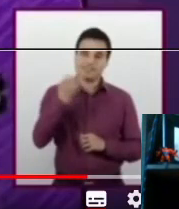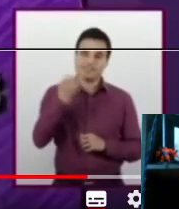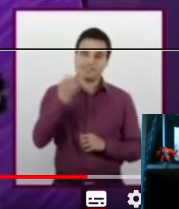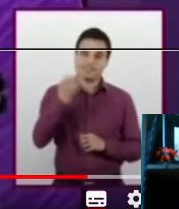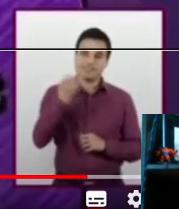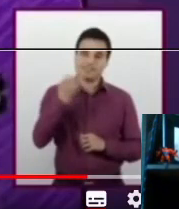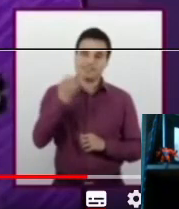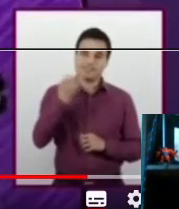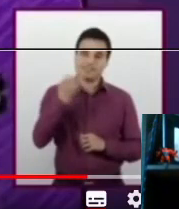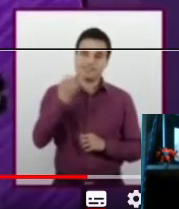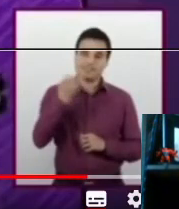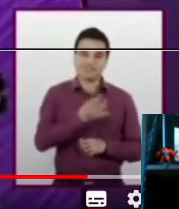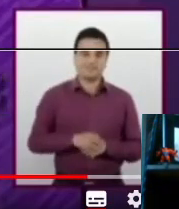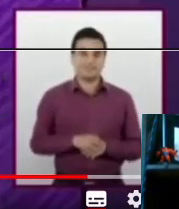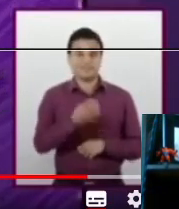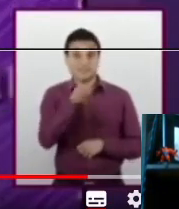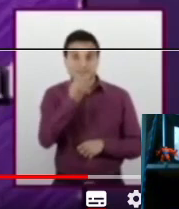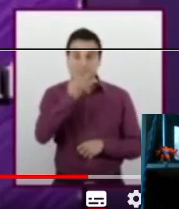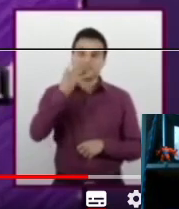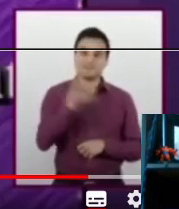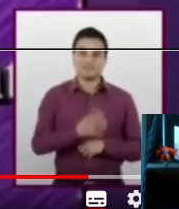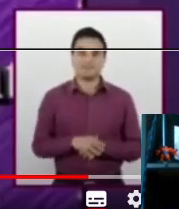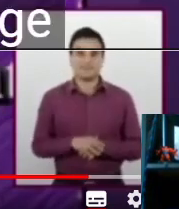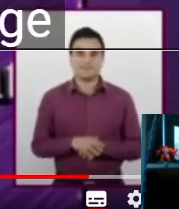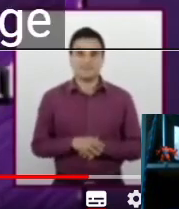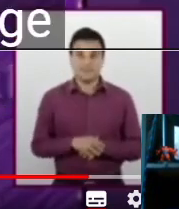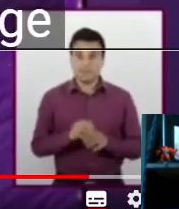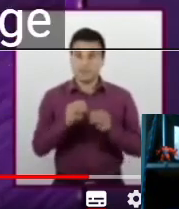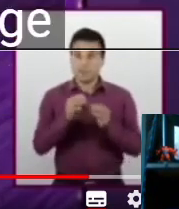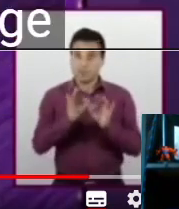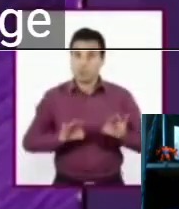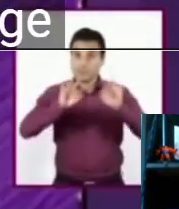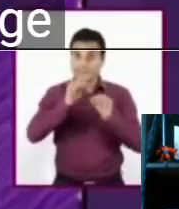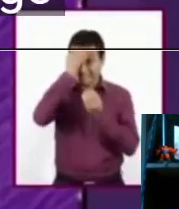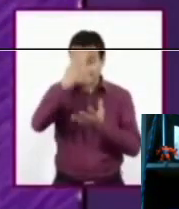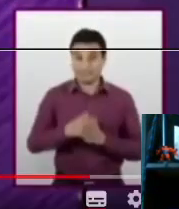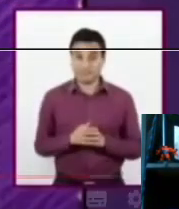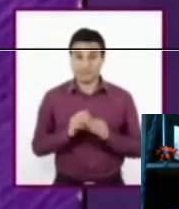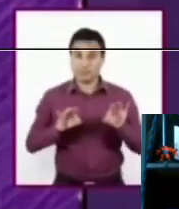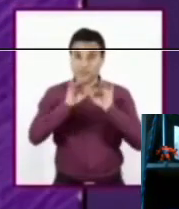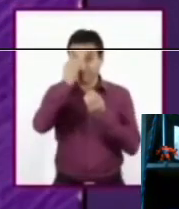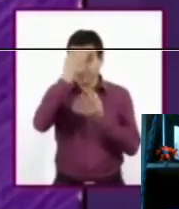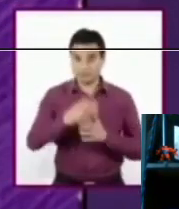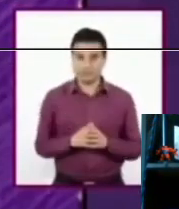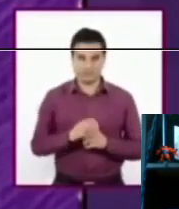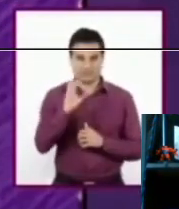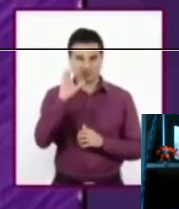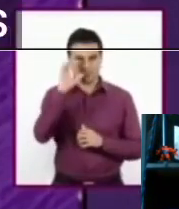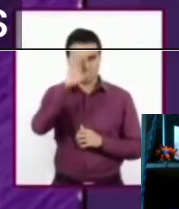cake 'insiders' a delicious dinner meses feinstein